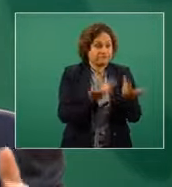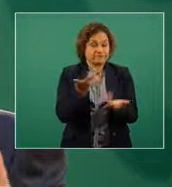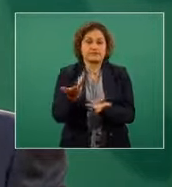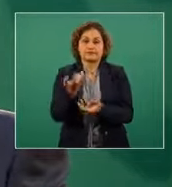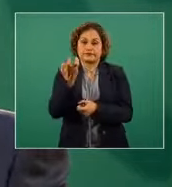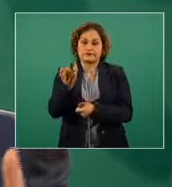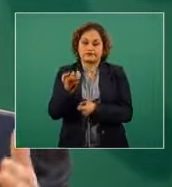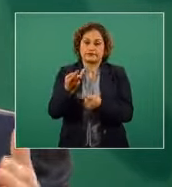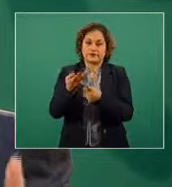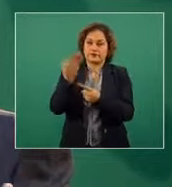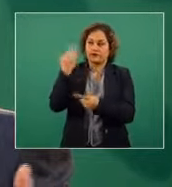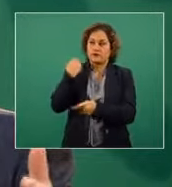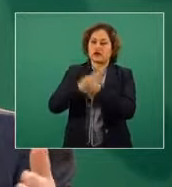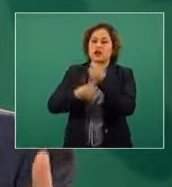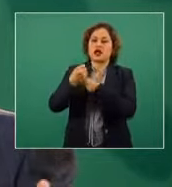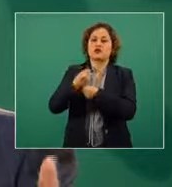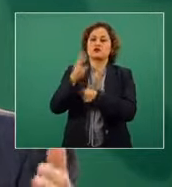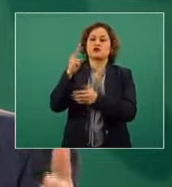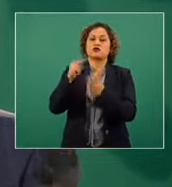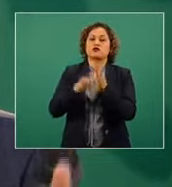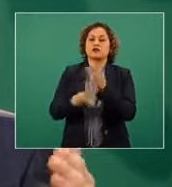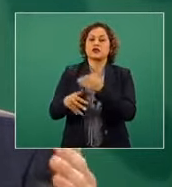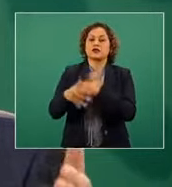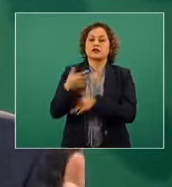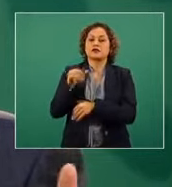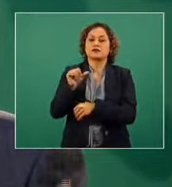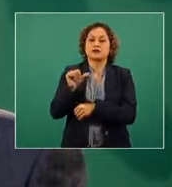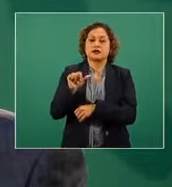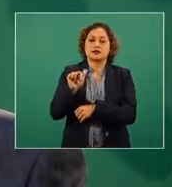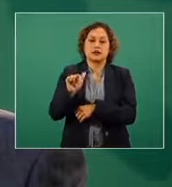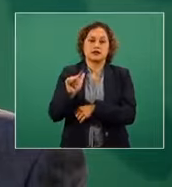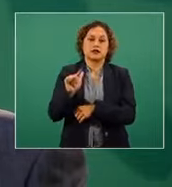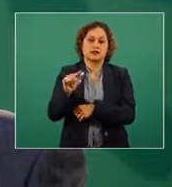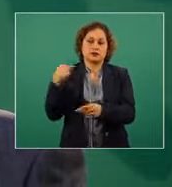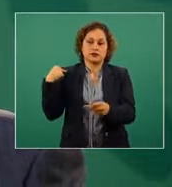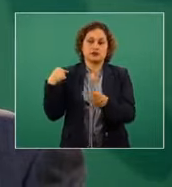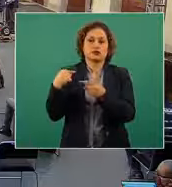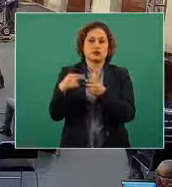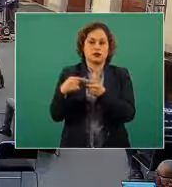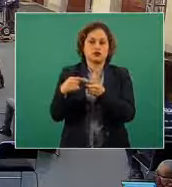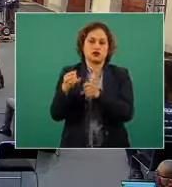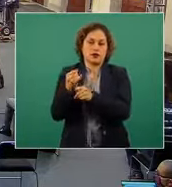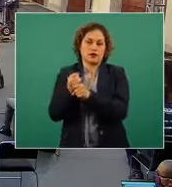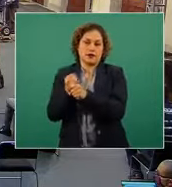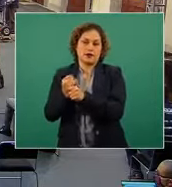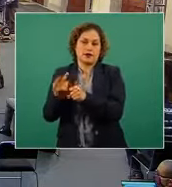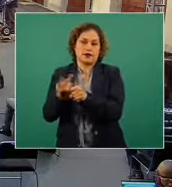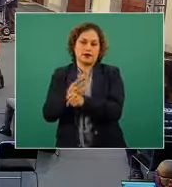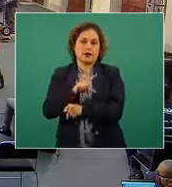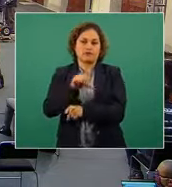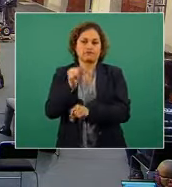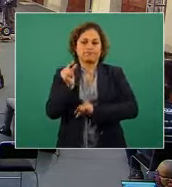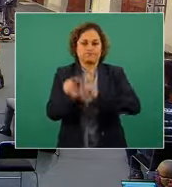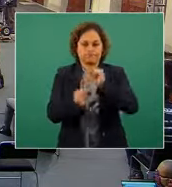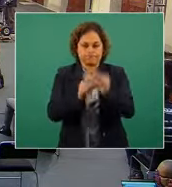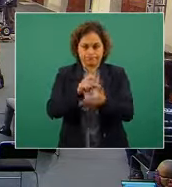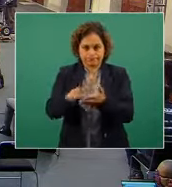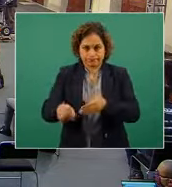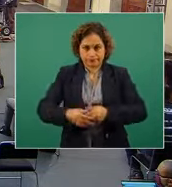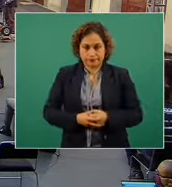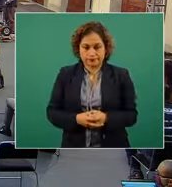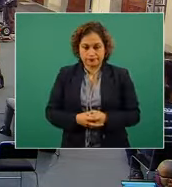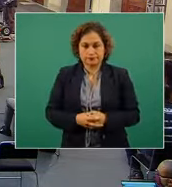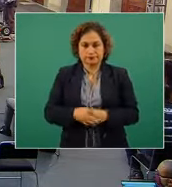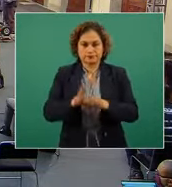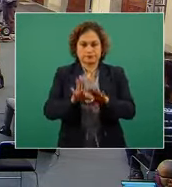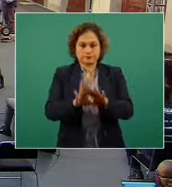2012-2018, específicamente 2015, 16, 17 y 18. Y bueno, nada más, tomando